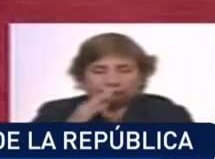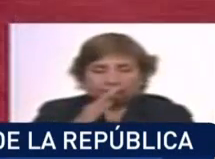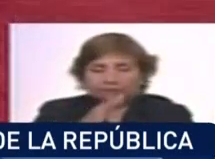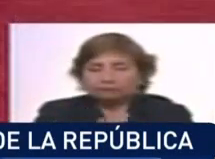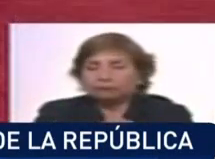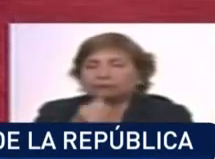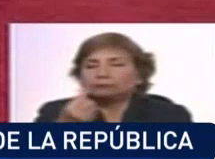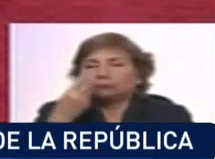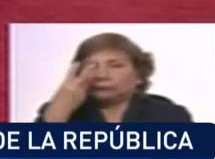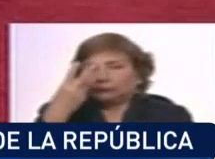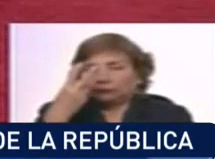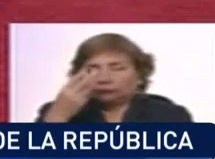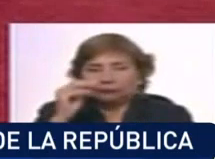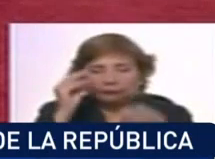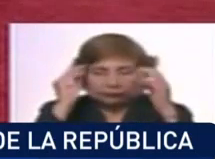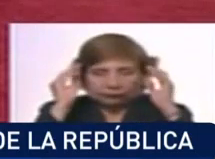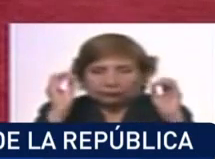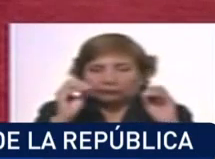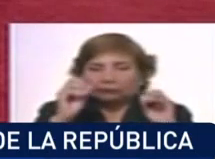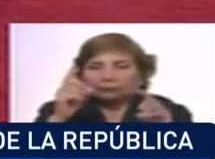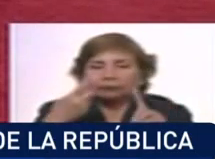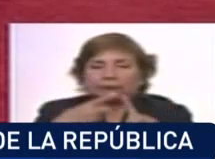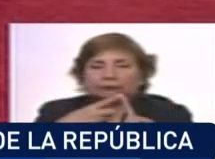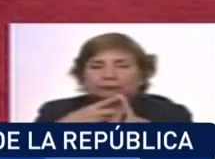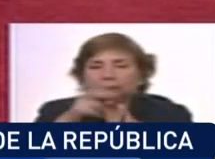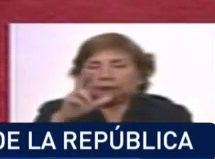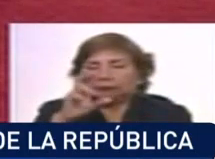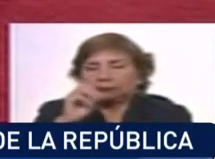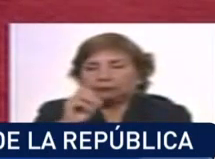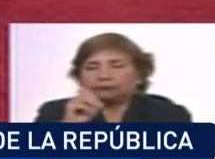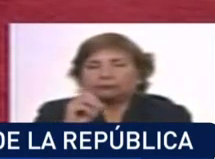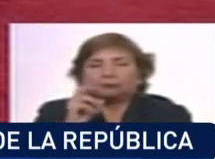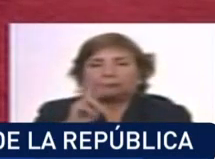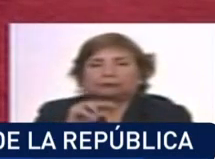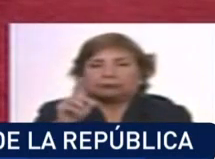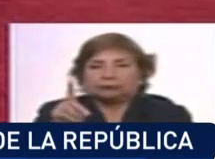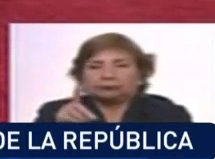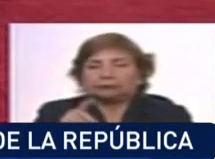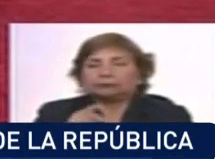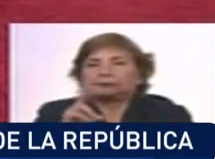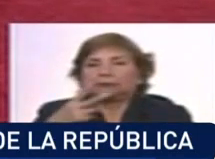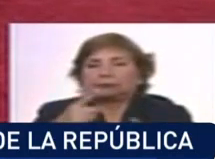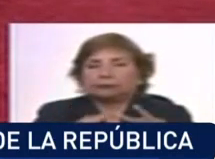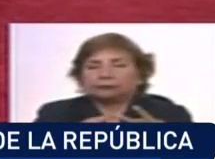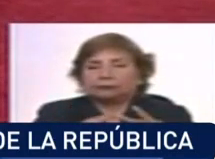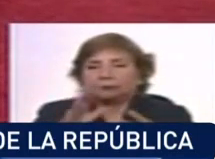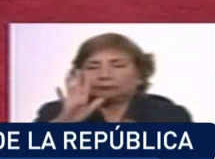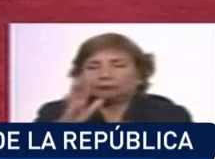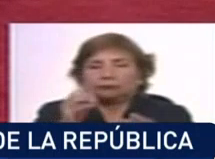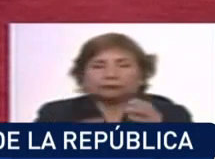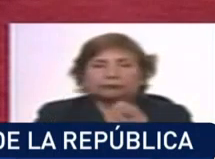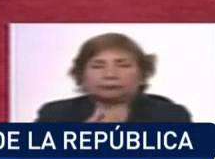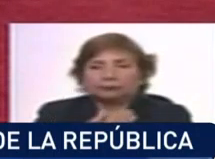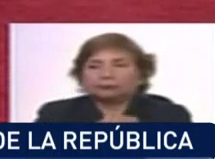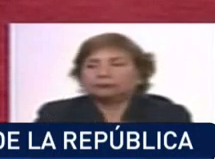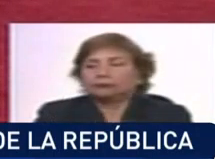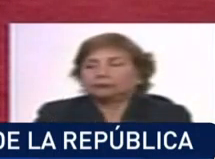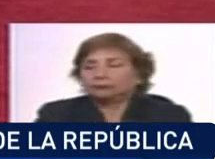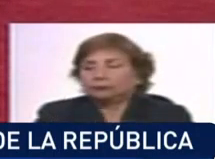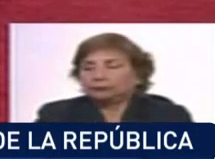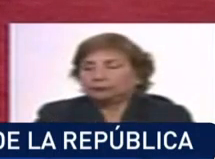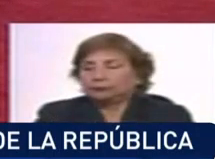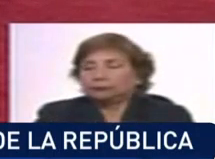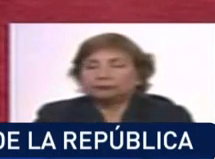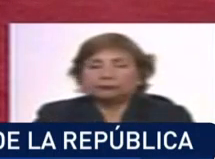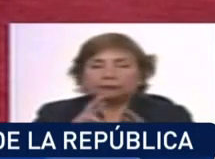en dos oportunidades. La primera fue el 30 de agosto del 2021, y la segunda el 5 de septiembre de 2021 también. A